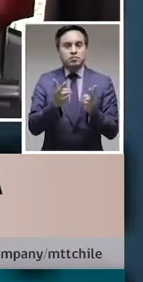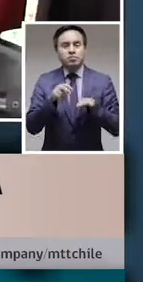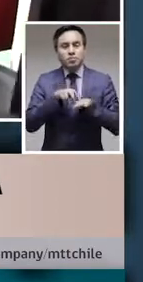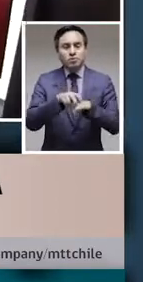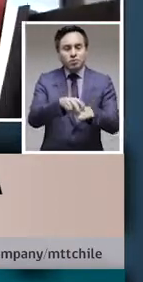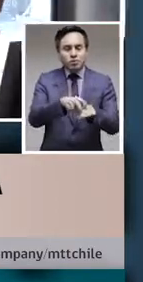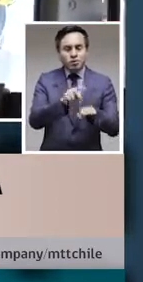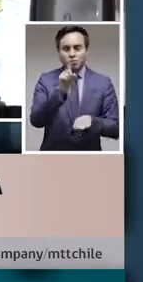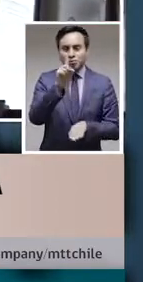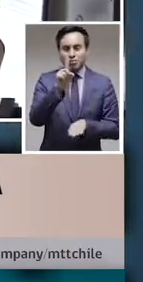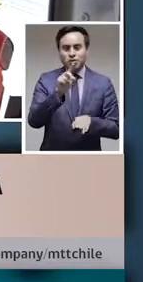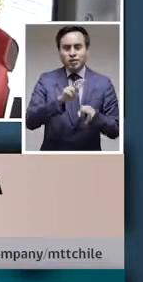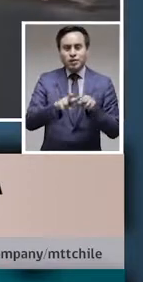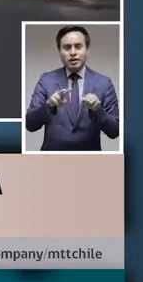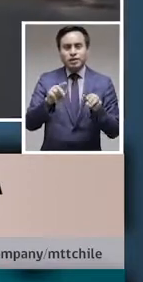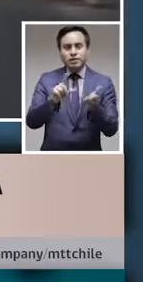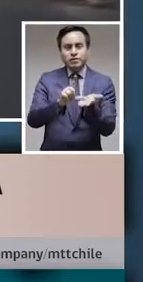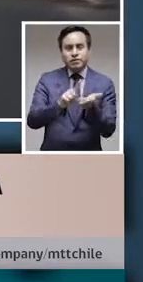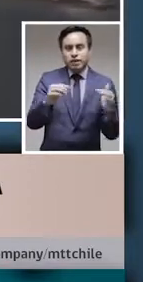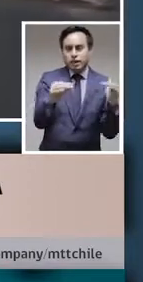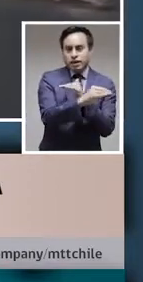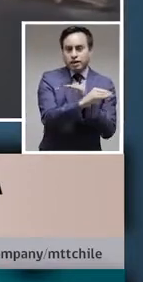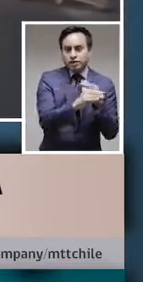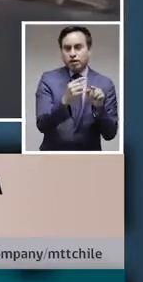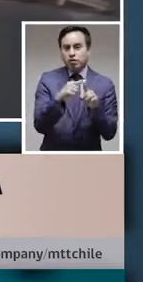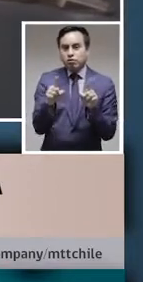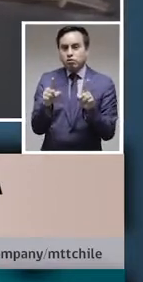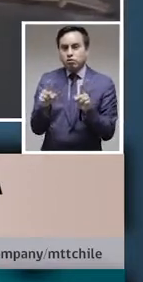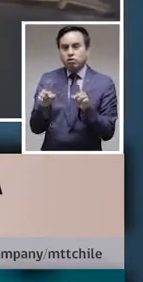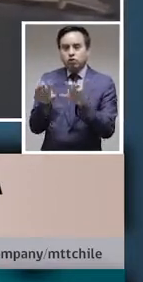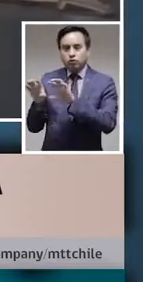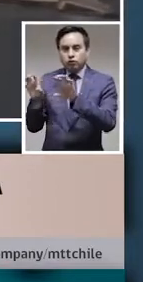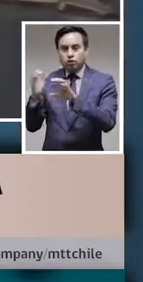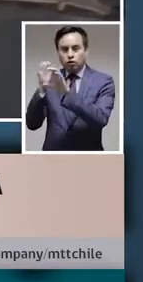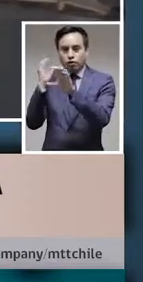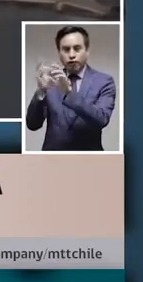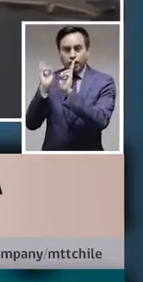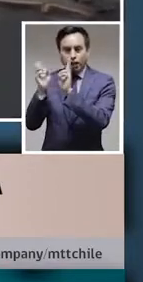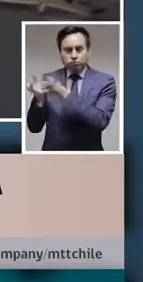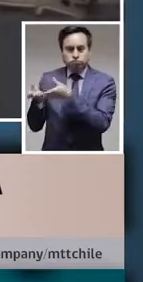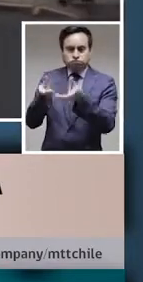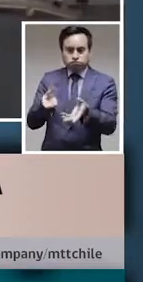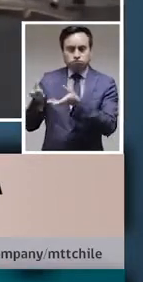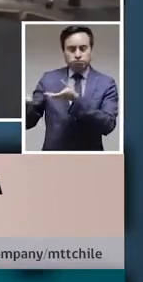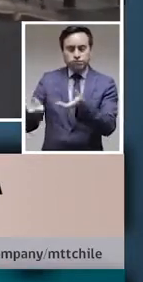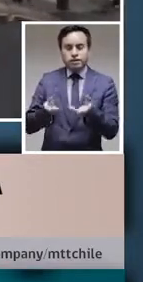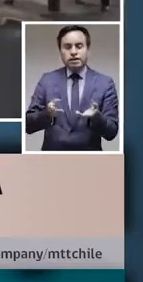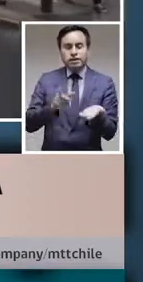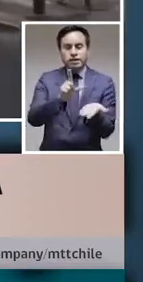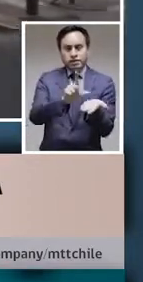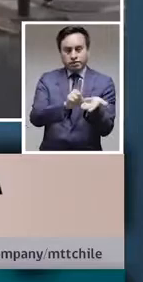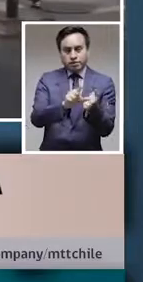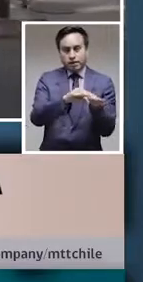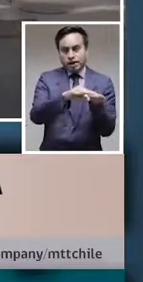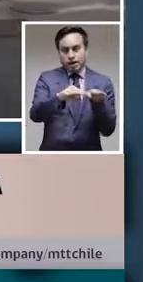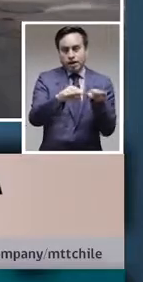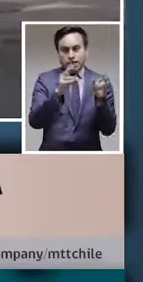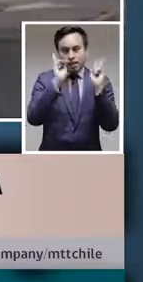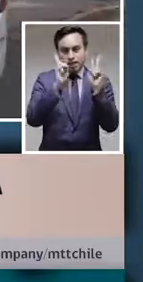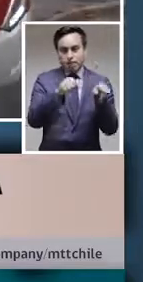uno para la operación de vías, otro para la provisión de flota. Los terminales van a pasar a